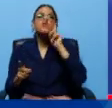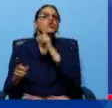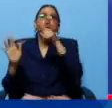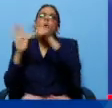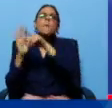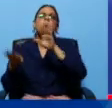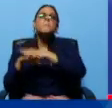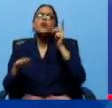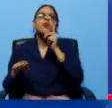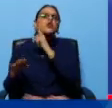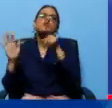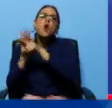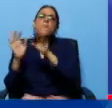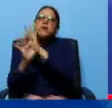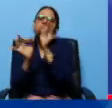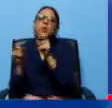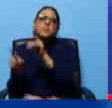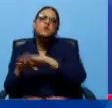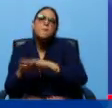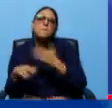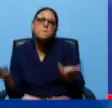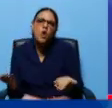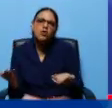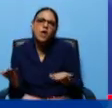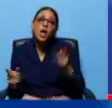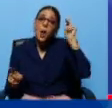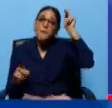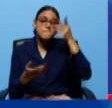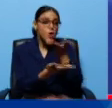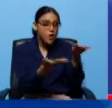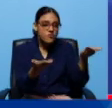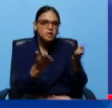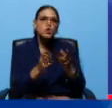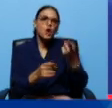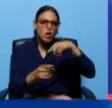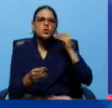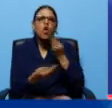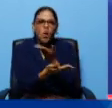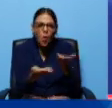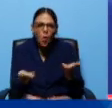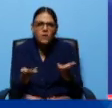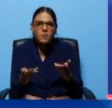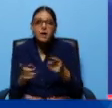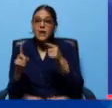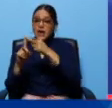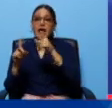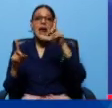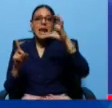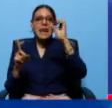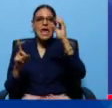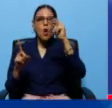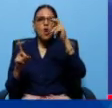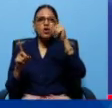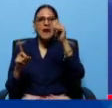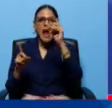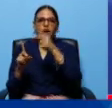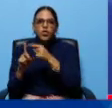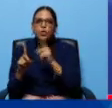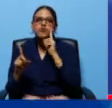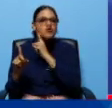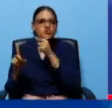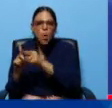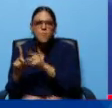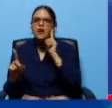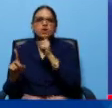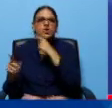por qué se llama de esa manera el liceo. Profesor, profesora, muchacho, Leonardo Infante, lo